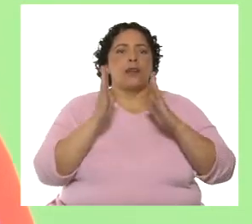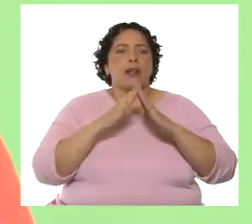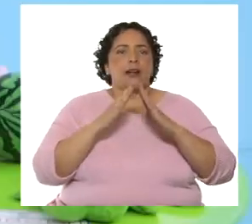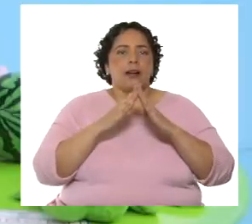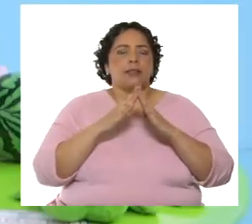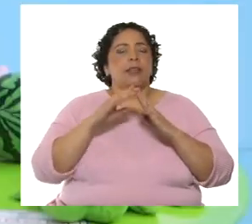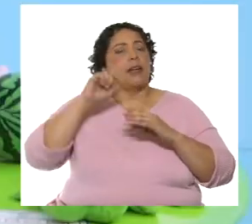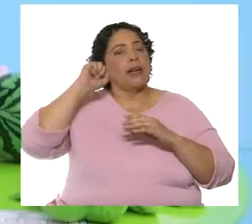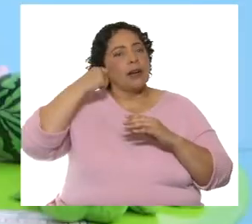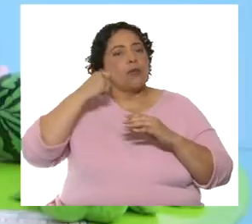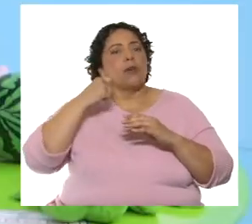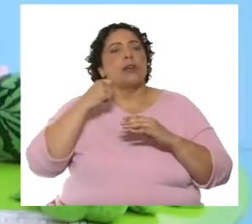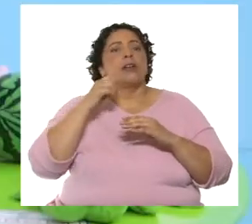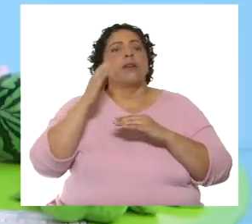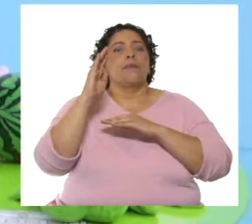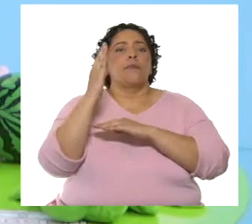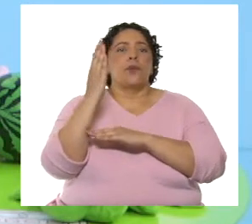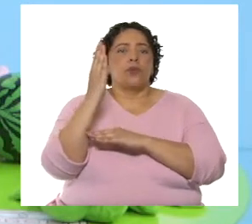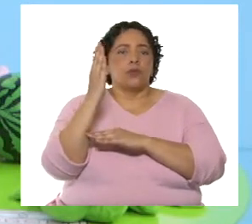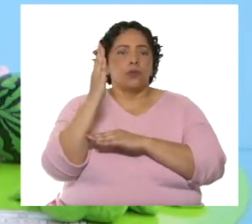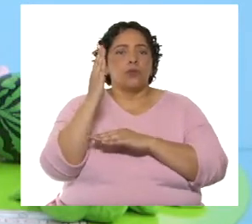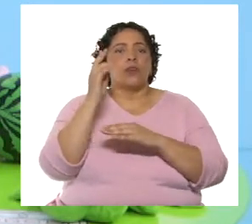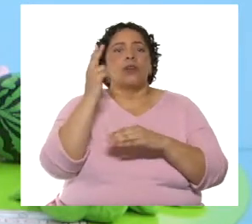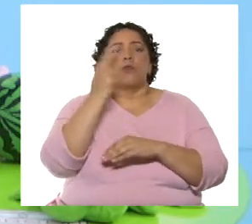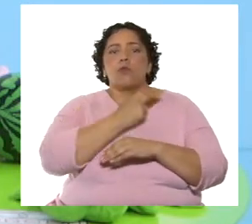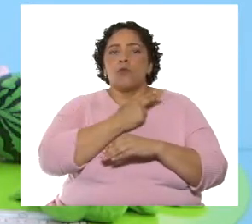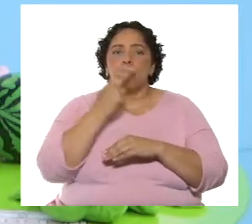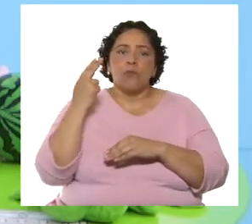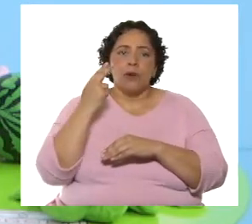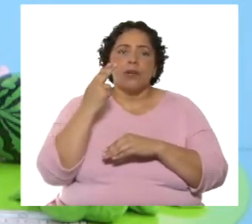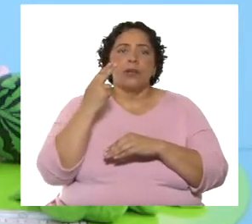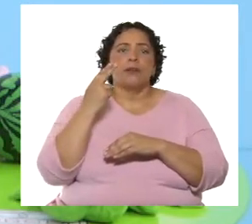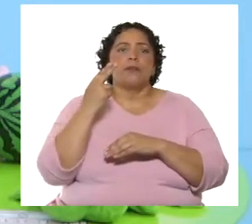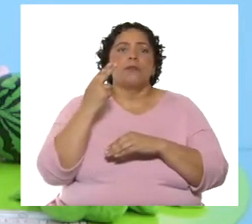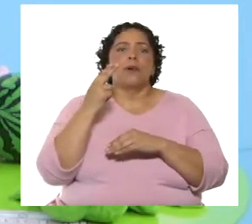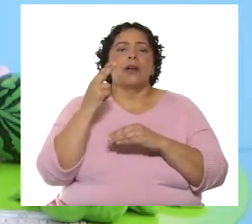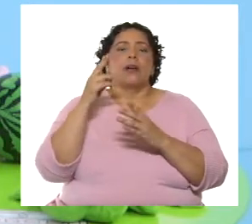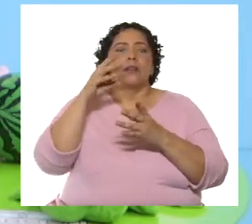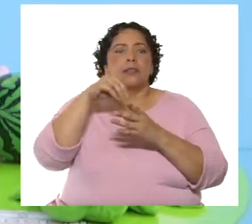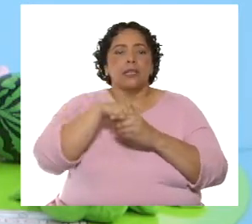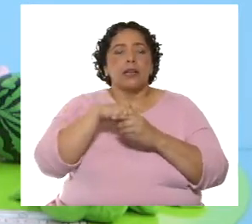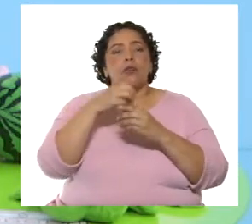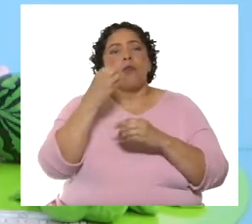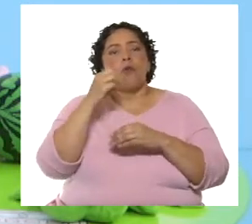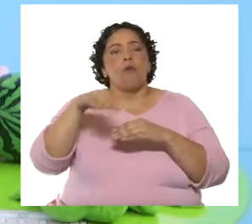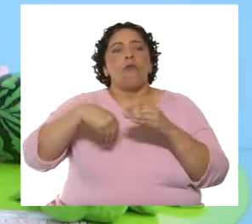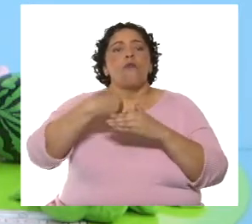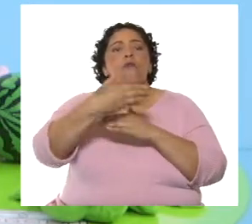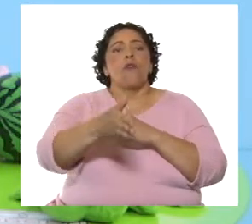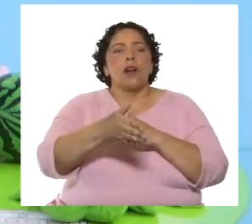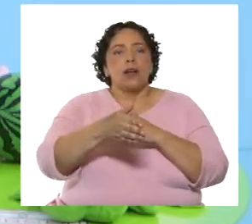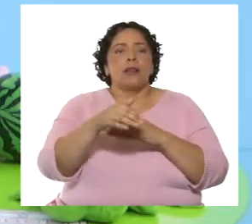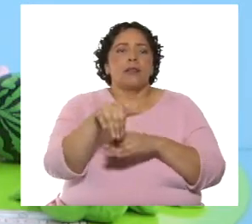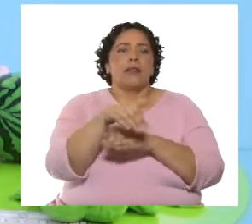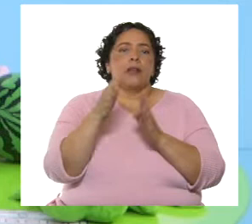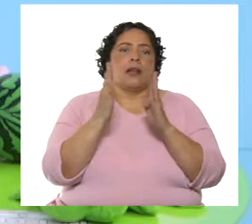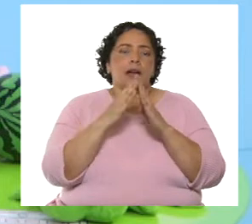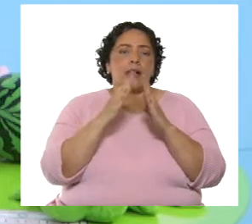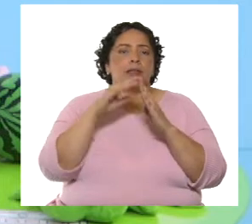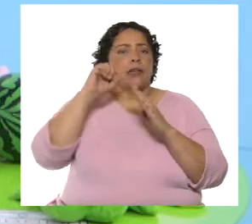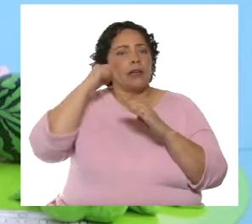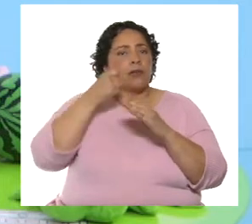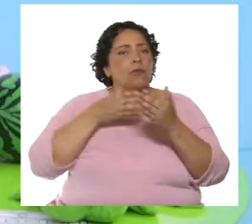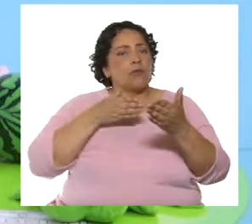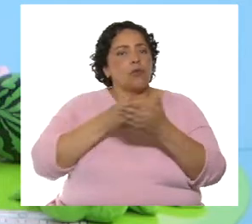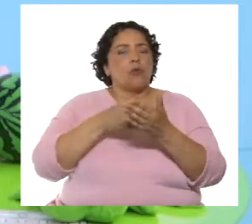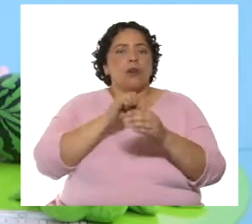hogar. Recuerden todo el protocolo de bioseguridad que deben cumplir para estar dentro y fuera de nuestras casas. Recordamos que